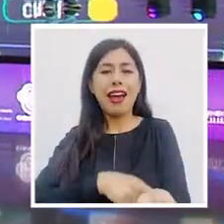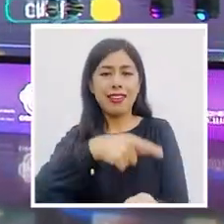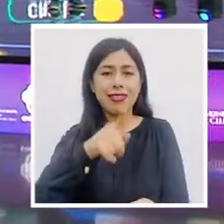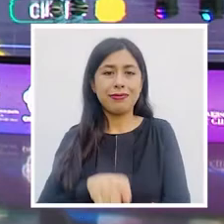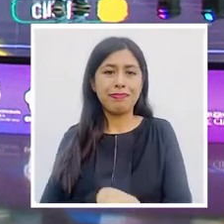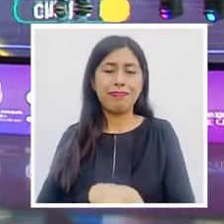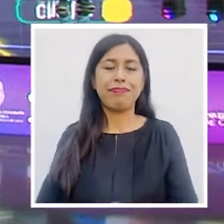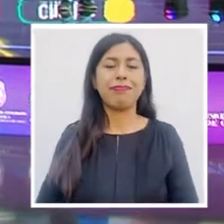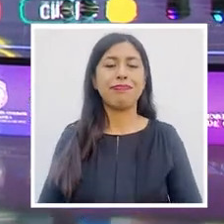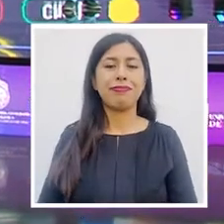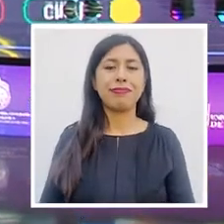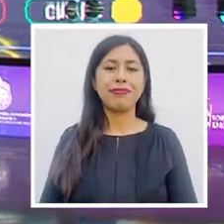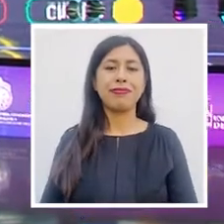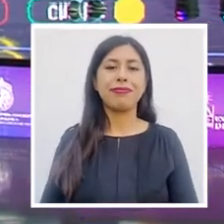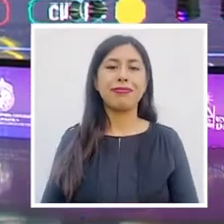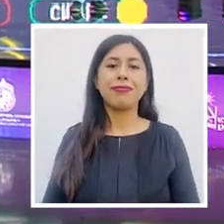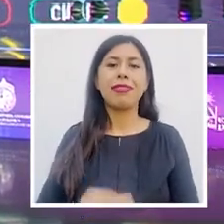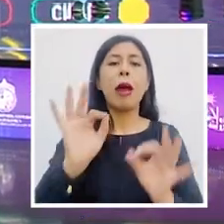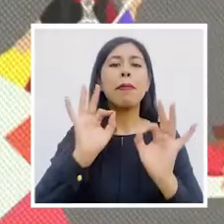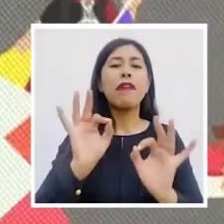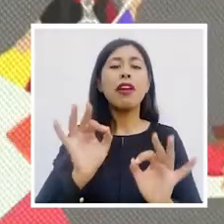Perfecto. Tenemos otra pregunta, Mario.